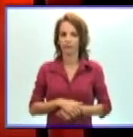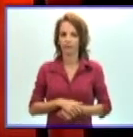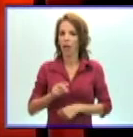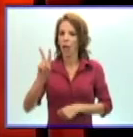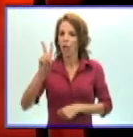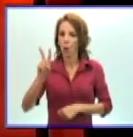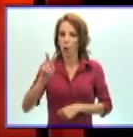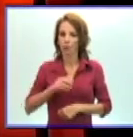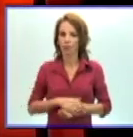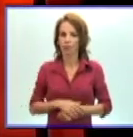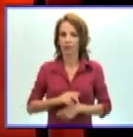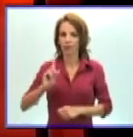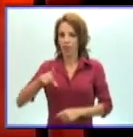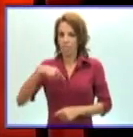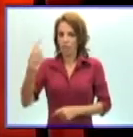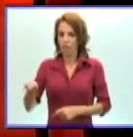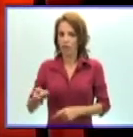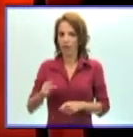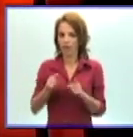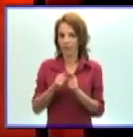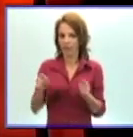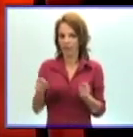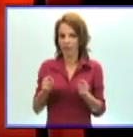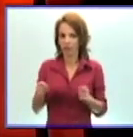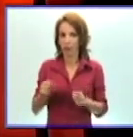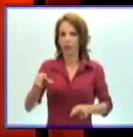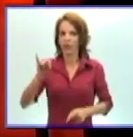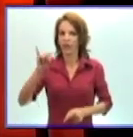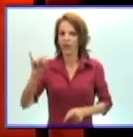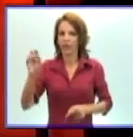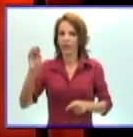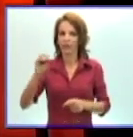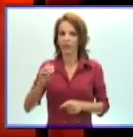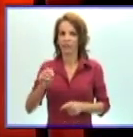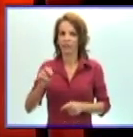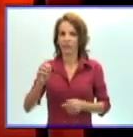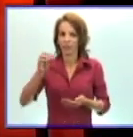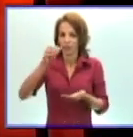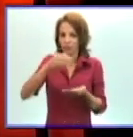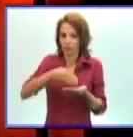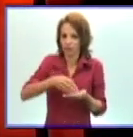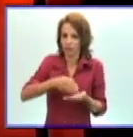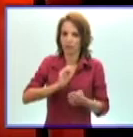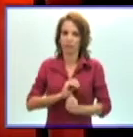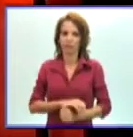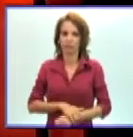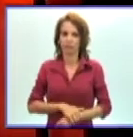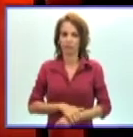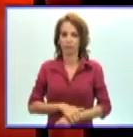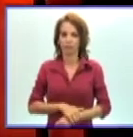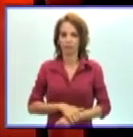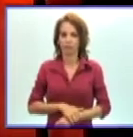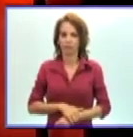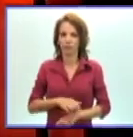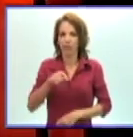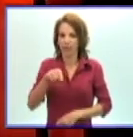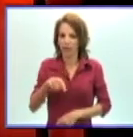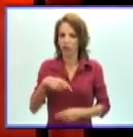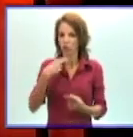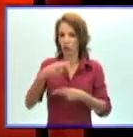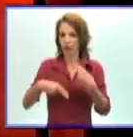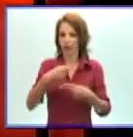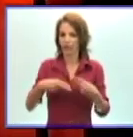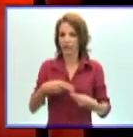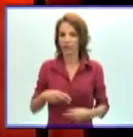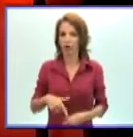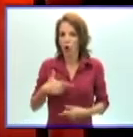medición indirecta, que fue el cálculo, ¿verdad? Bueno, eso es lo que normalmente se realiza cuando hacemos